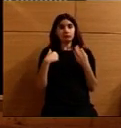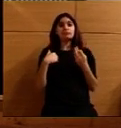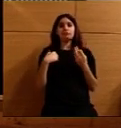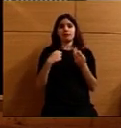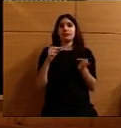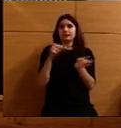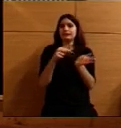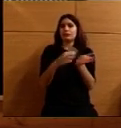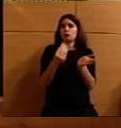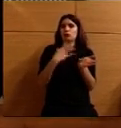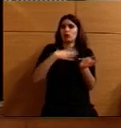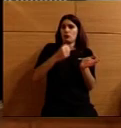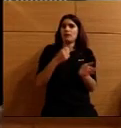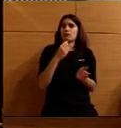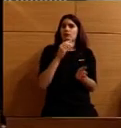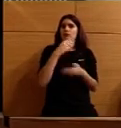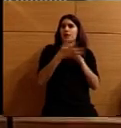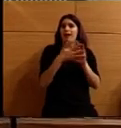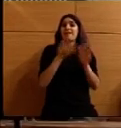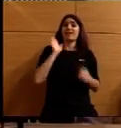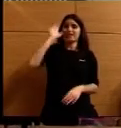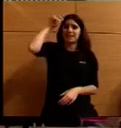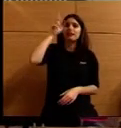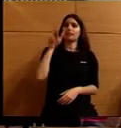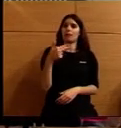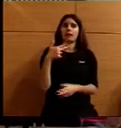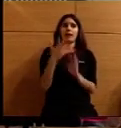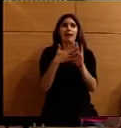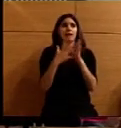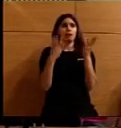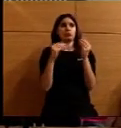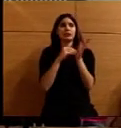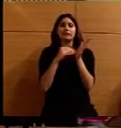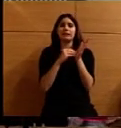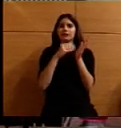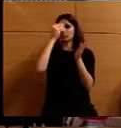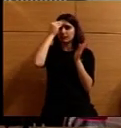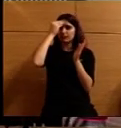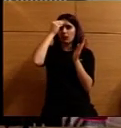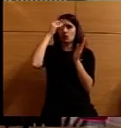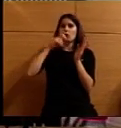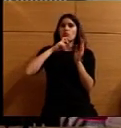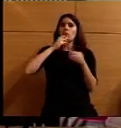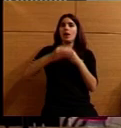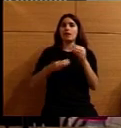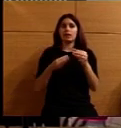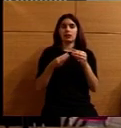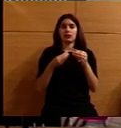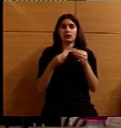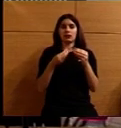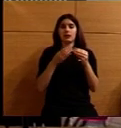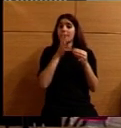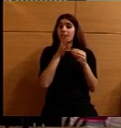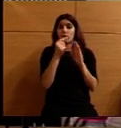mucho. De hecho, con la Generalitat y nosotros hemos pensado muchas veces de cómo se podía hacer para que no